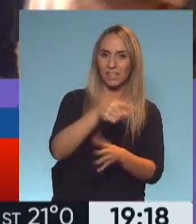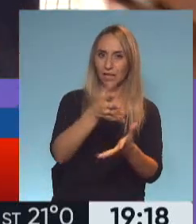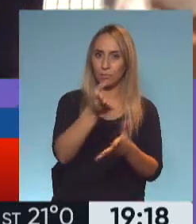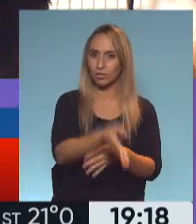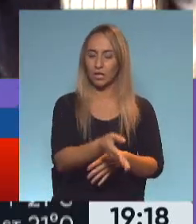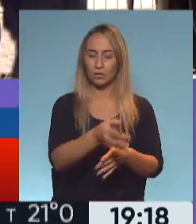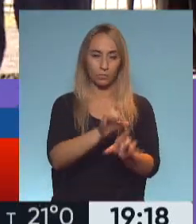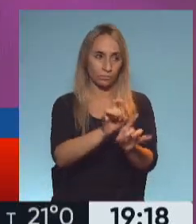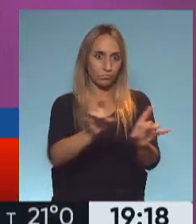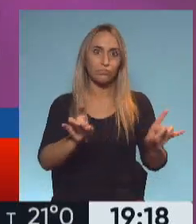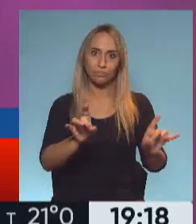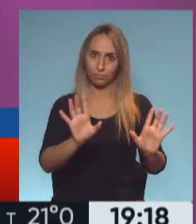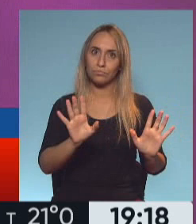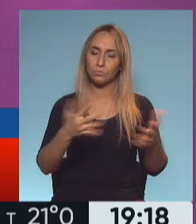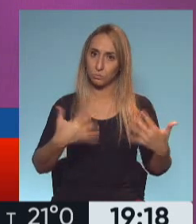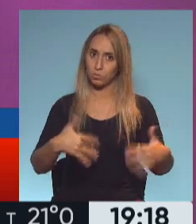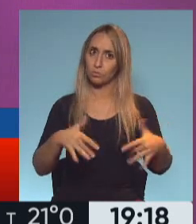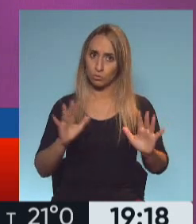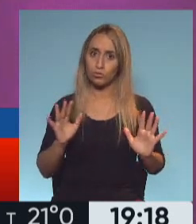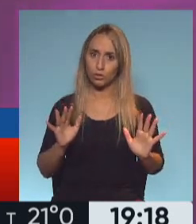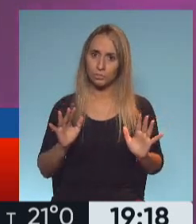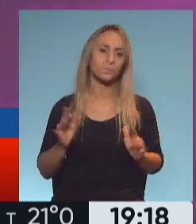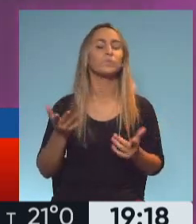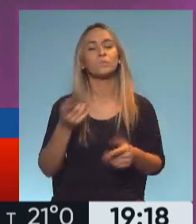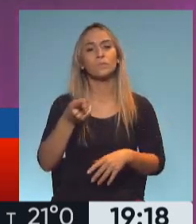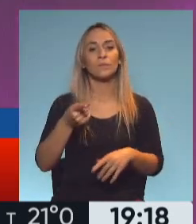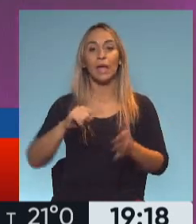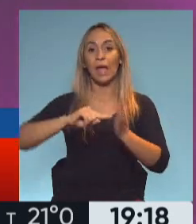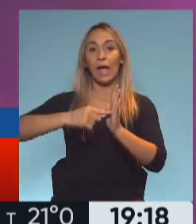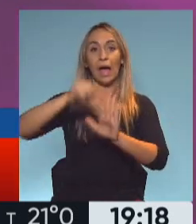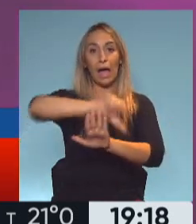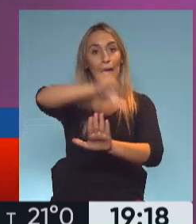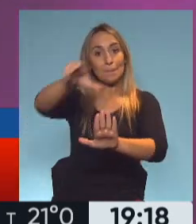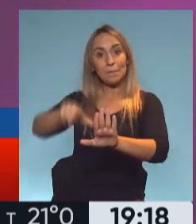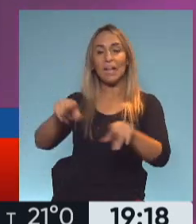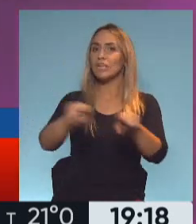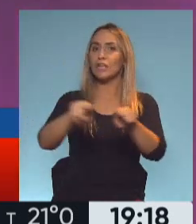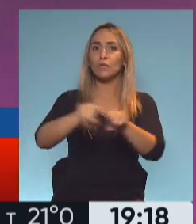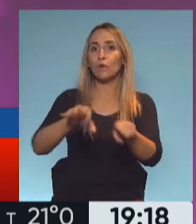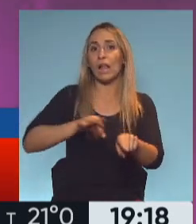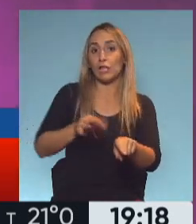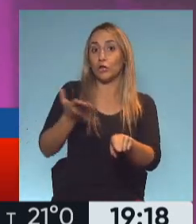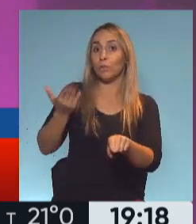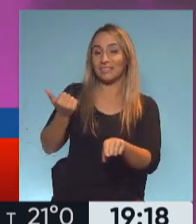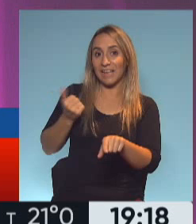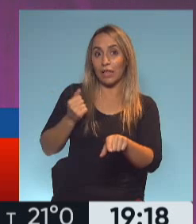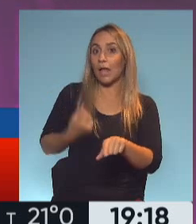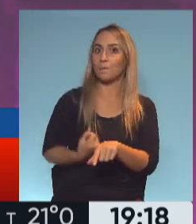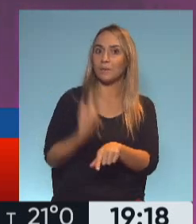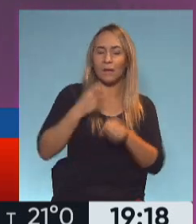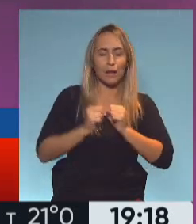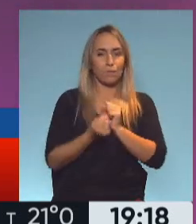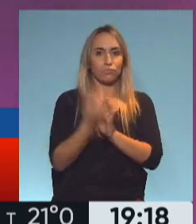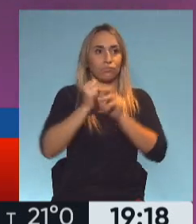Para cerrar, doctor, entonces, en AMBA, igual que el año pasado, cuando comenzaba la primera ola,